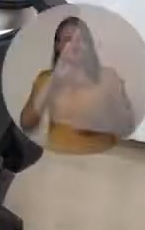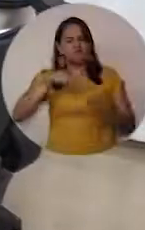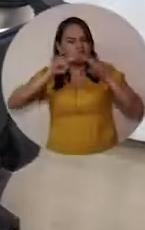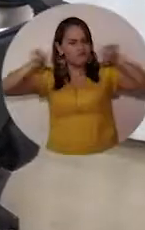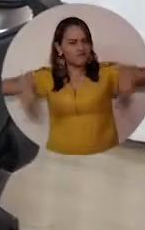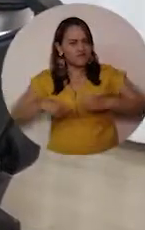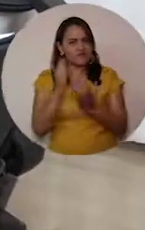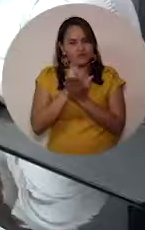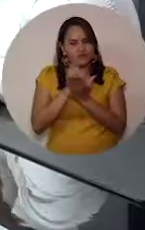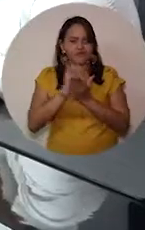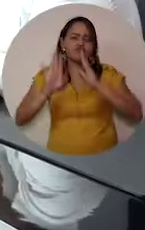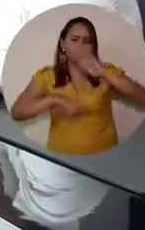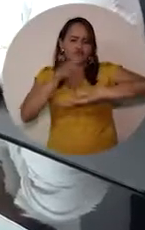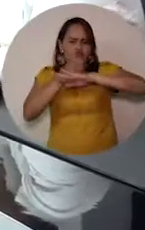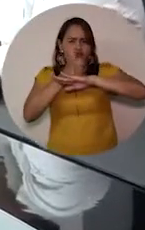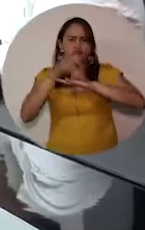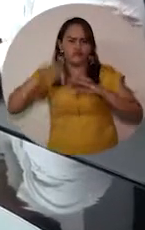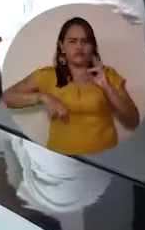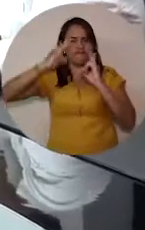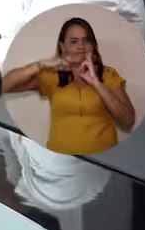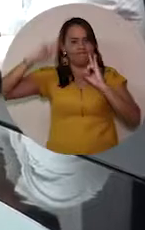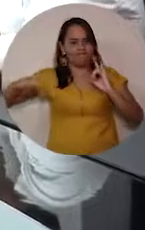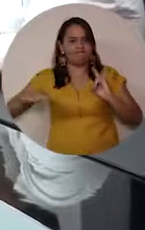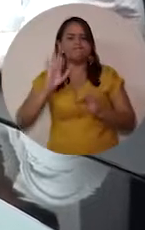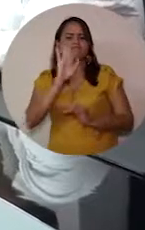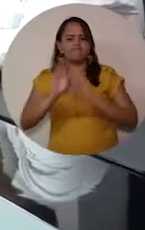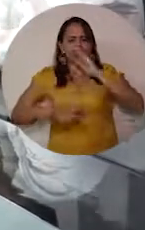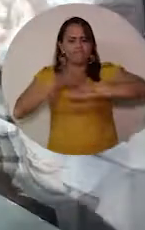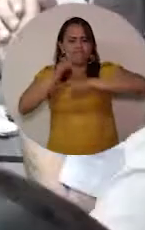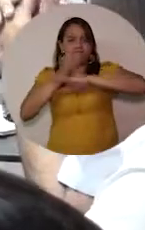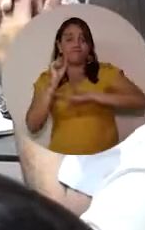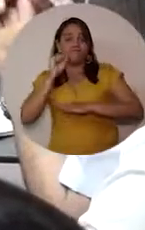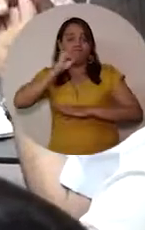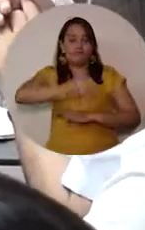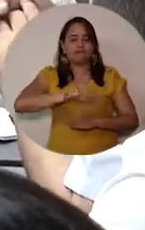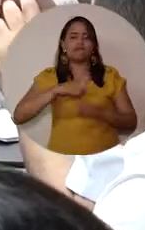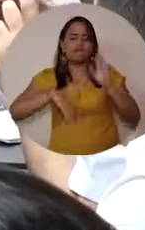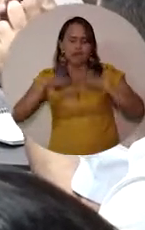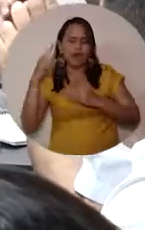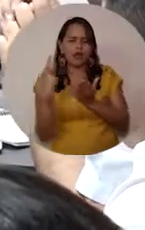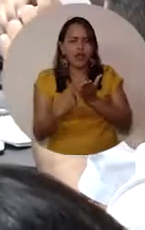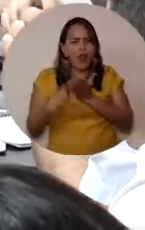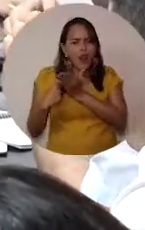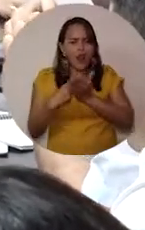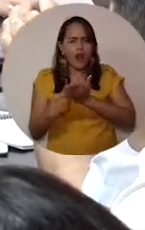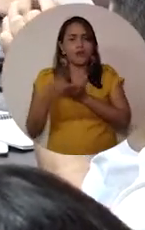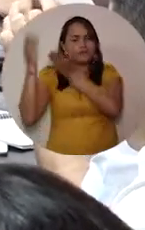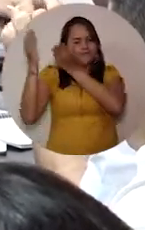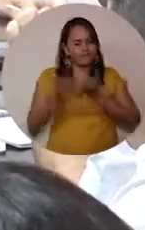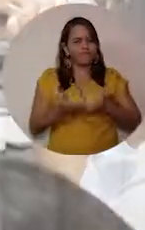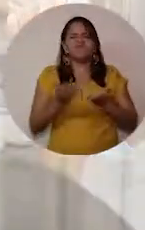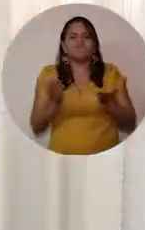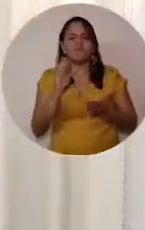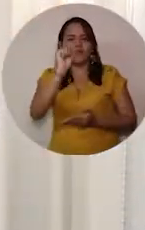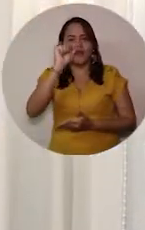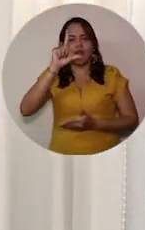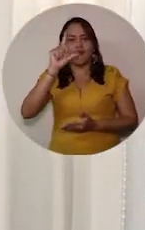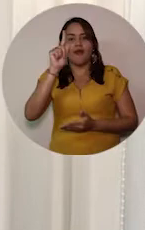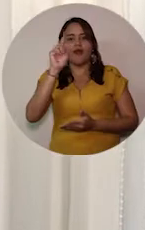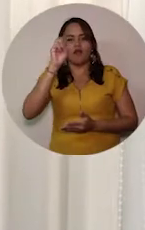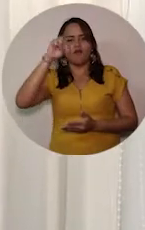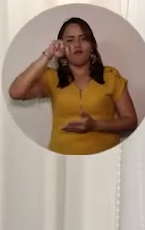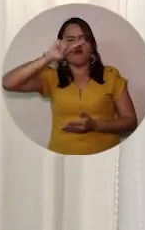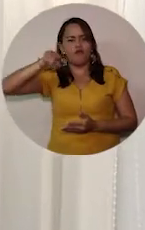En la sala de juntas de rectoría de la Universidad del Magdalena, el doctor Pablo Vera Salazar, rector del Alma Mater, recibió al doctor Alfonso Rodríguez